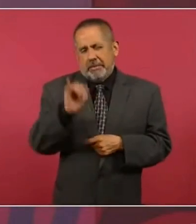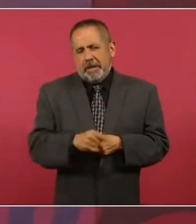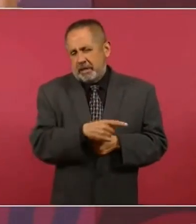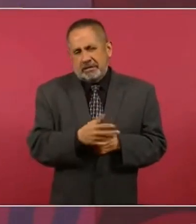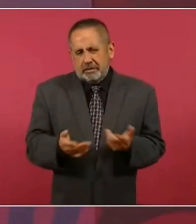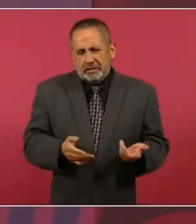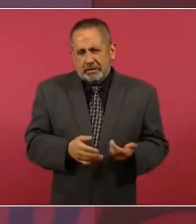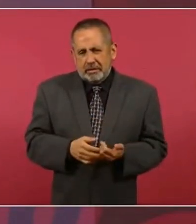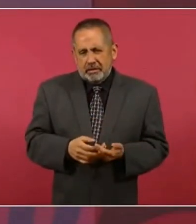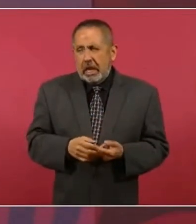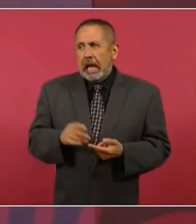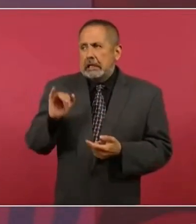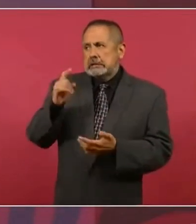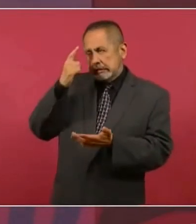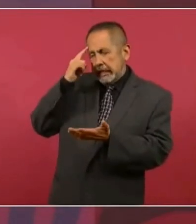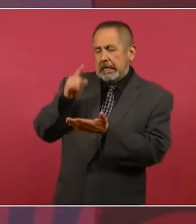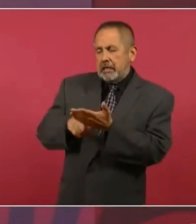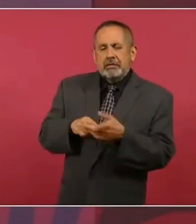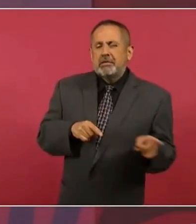¿Cómo me van a creer?